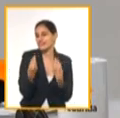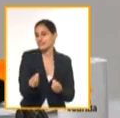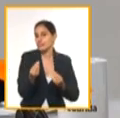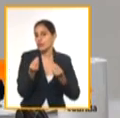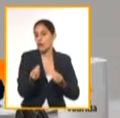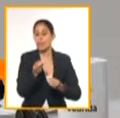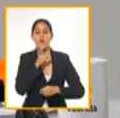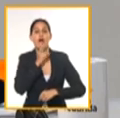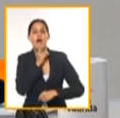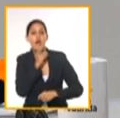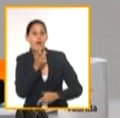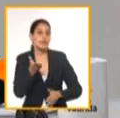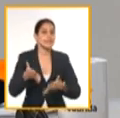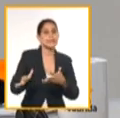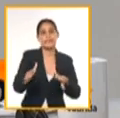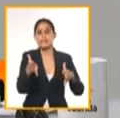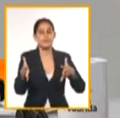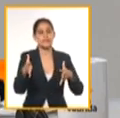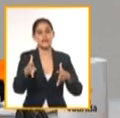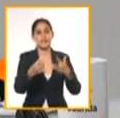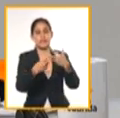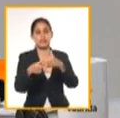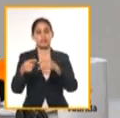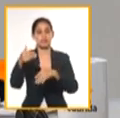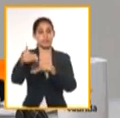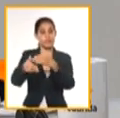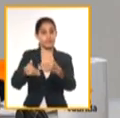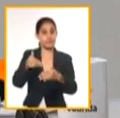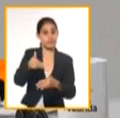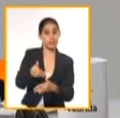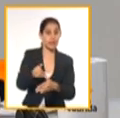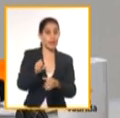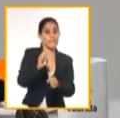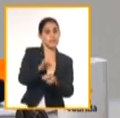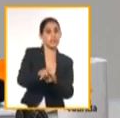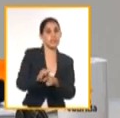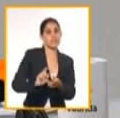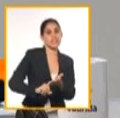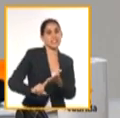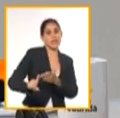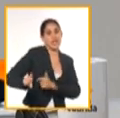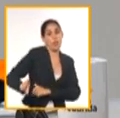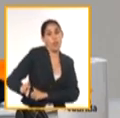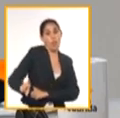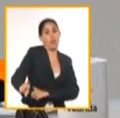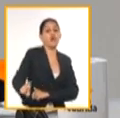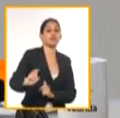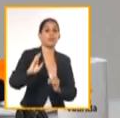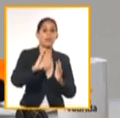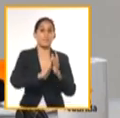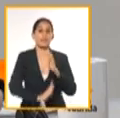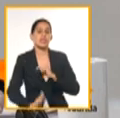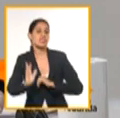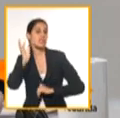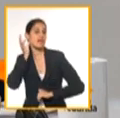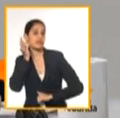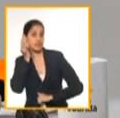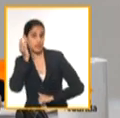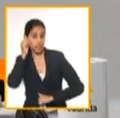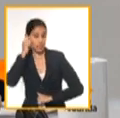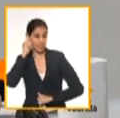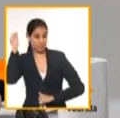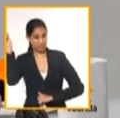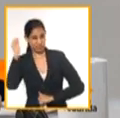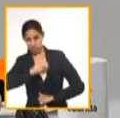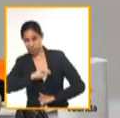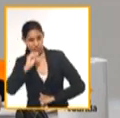venía en una ligera recuperación. A partir de que en la última semana de febrero tuvimos una semana muy fuerte con el tema de la disponibilidad energética de electricidad en nuestra